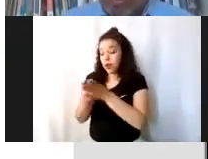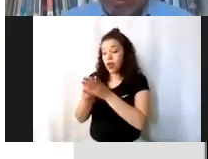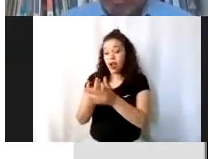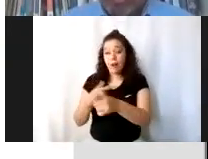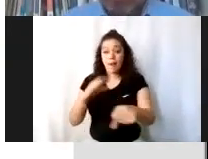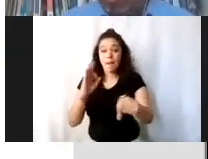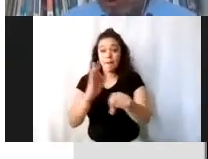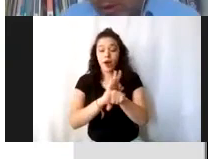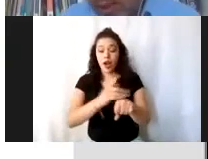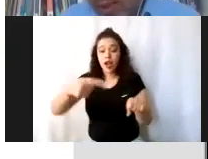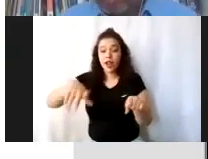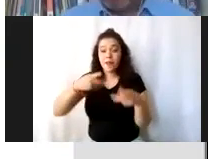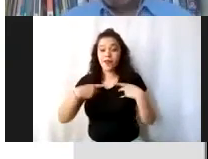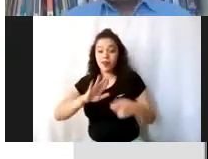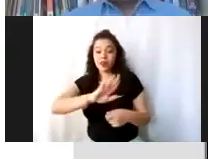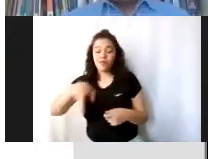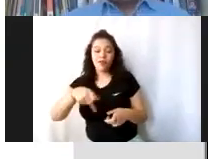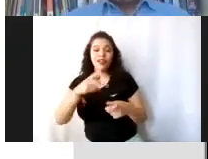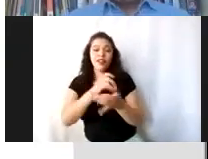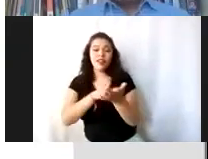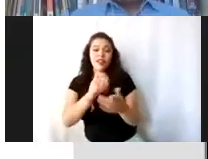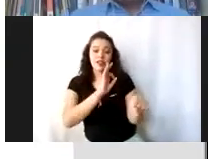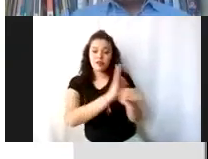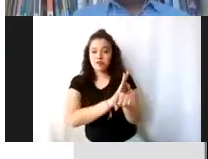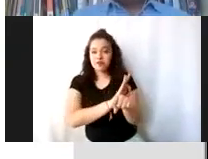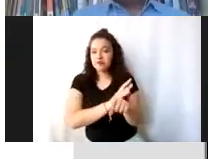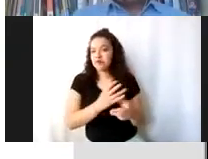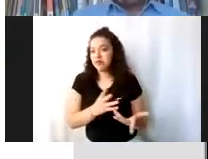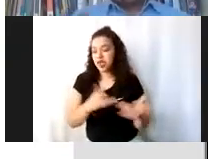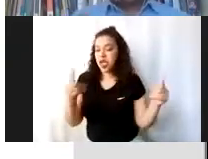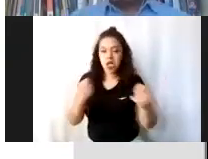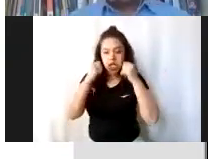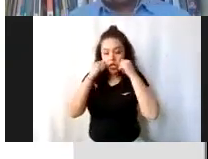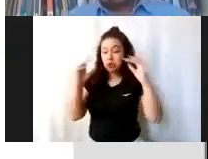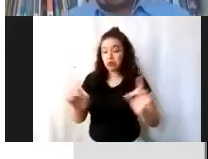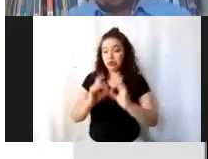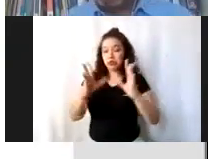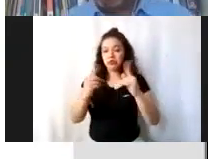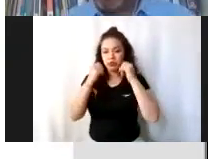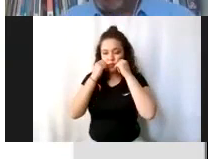persona fallecida, sea la que fuere la circunstancia.